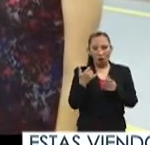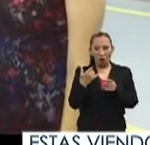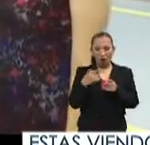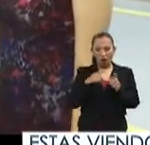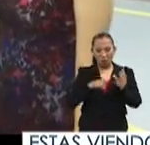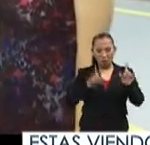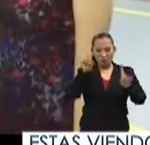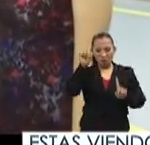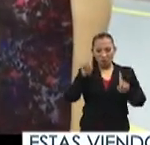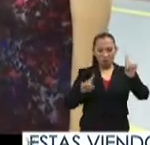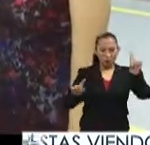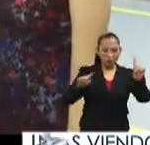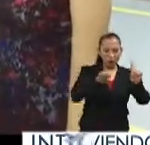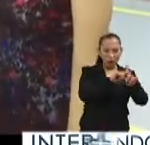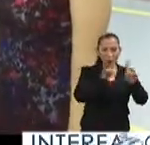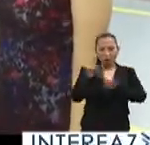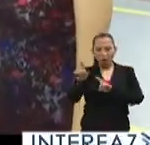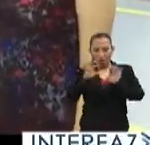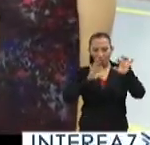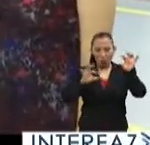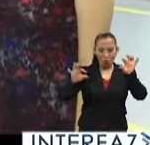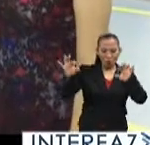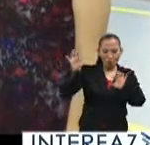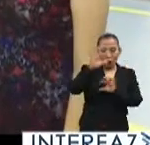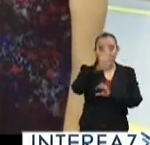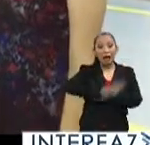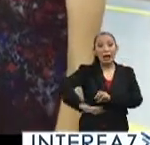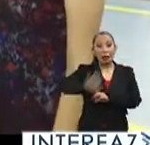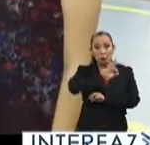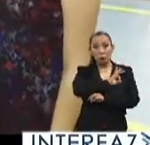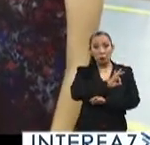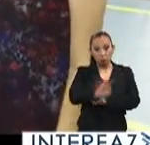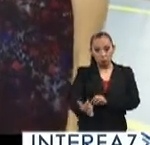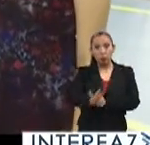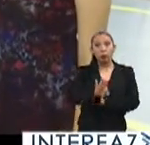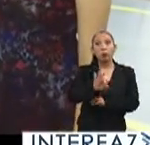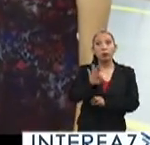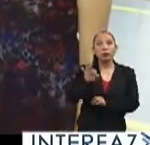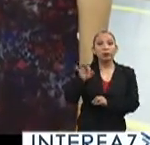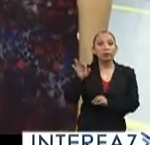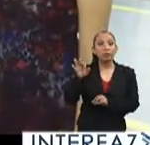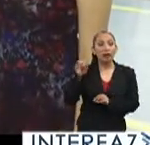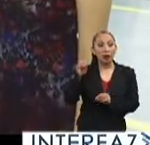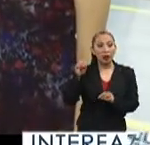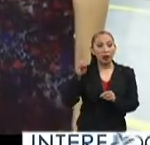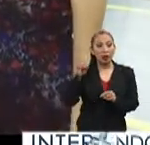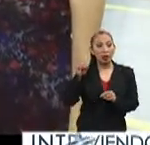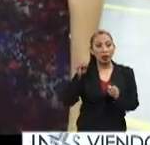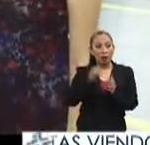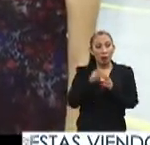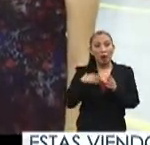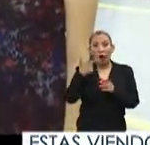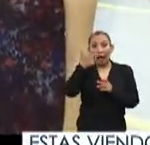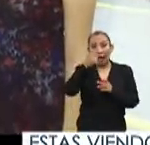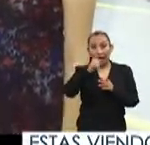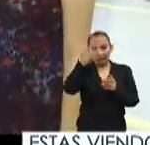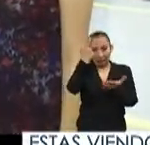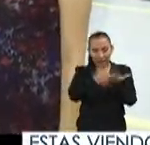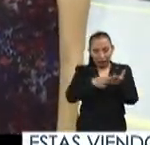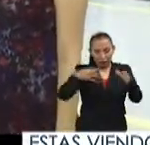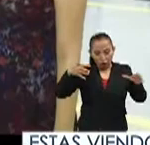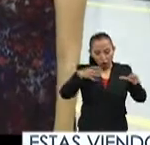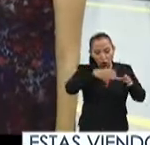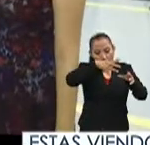donde el hockey flota, toda esta área se puede poner se puede comprimir el gas adentro de